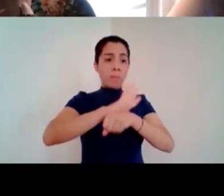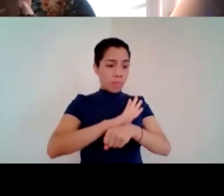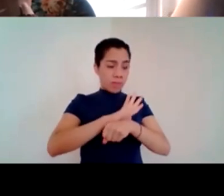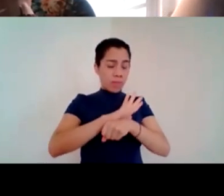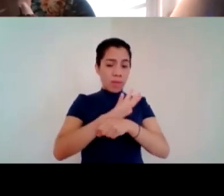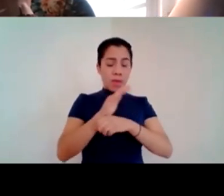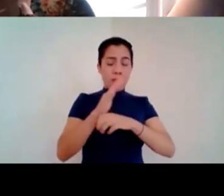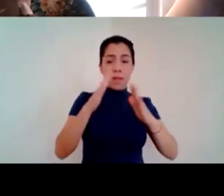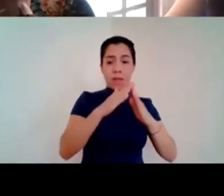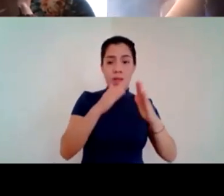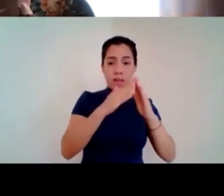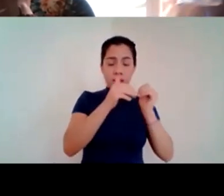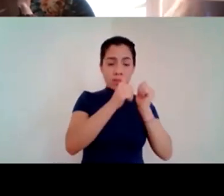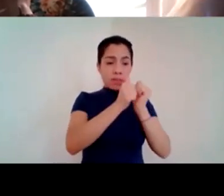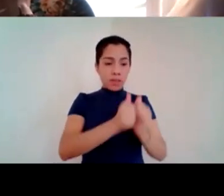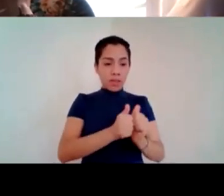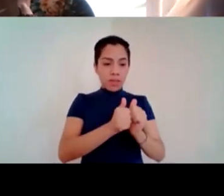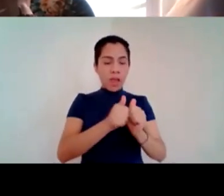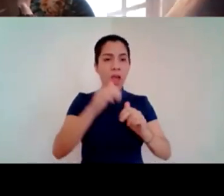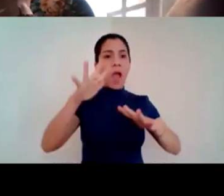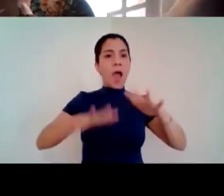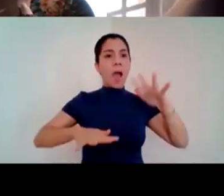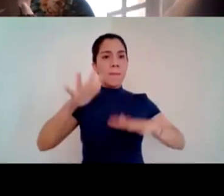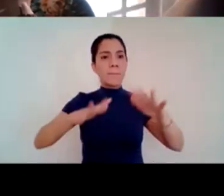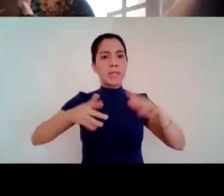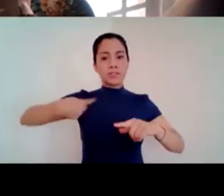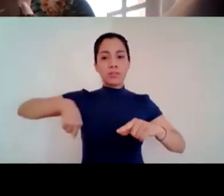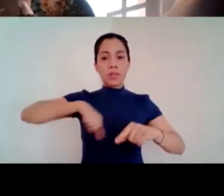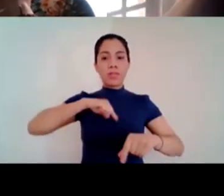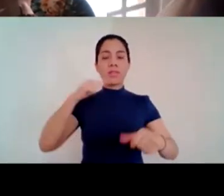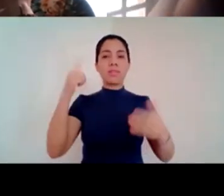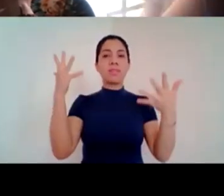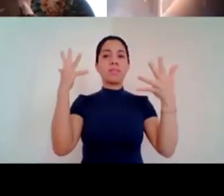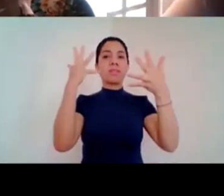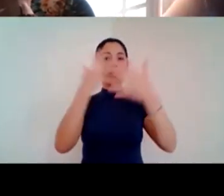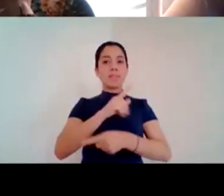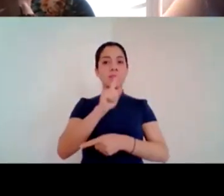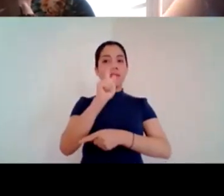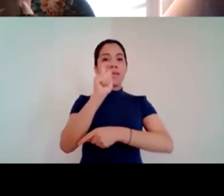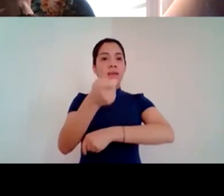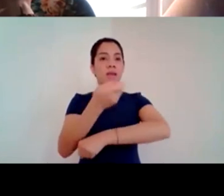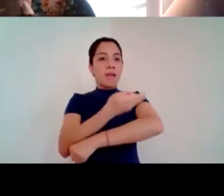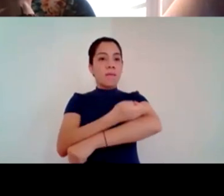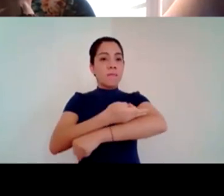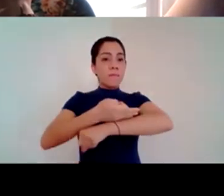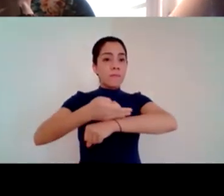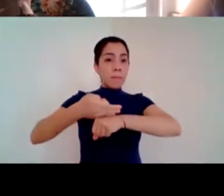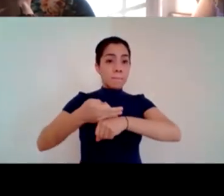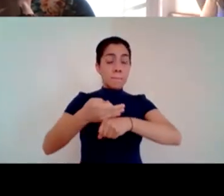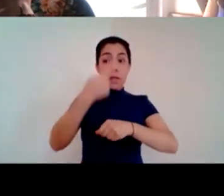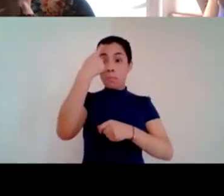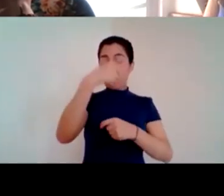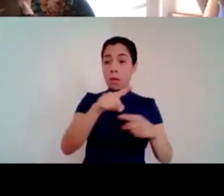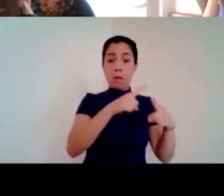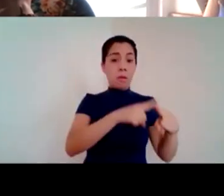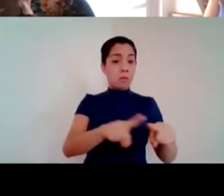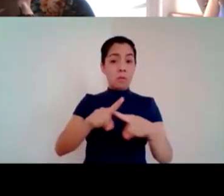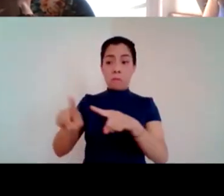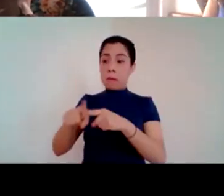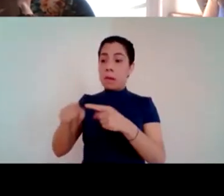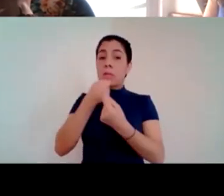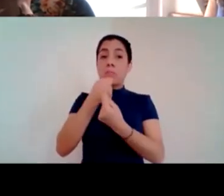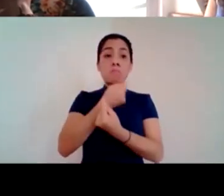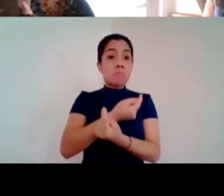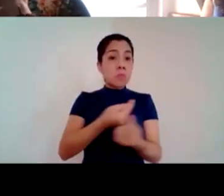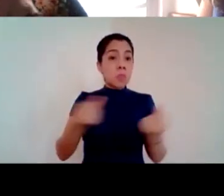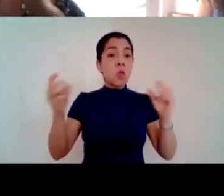reencontrarse con eso que llamamos familia para muchos niños y para muchos adultos es una